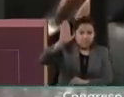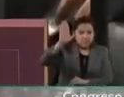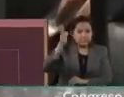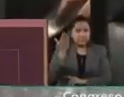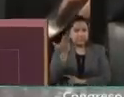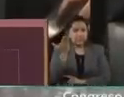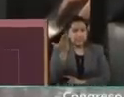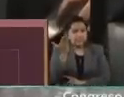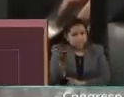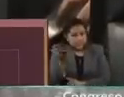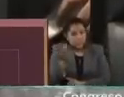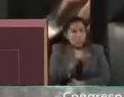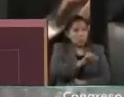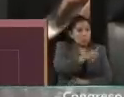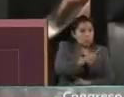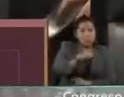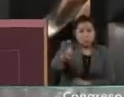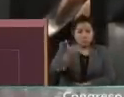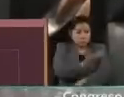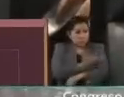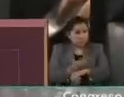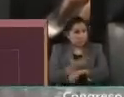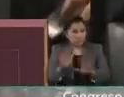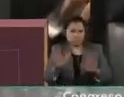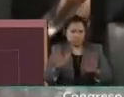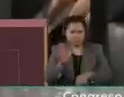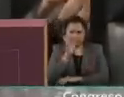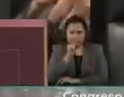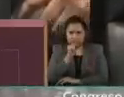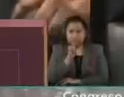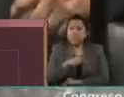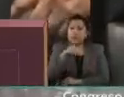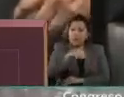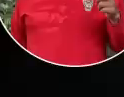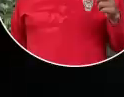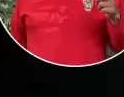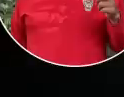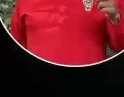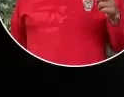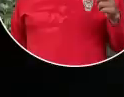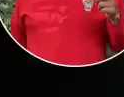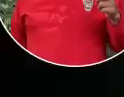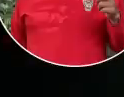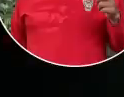hecha por otros compañeros. La sesión se ha terminado.